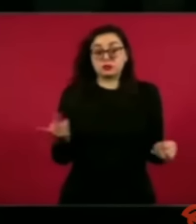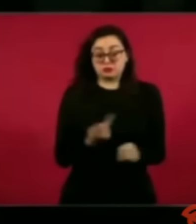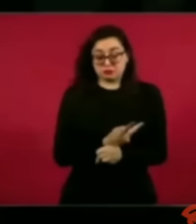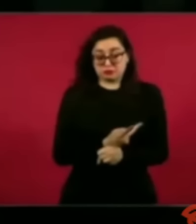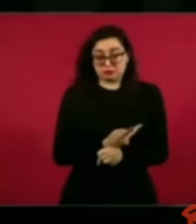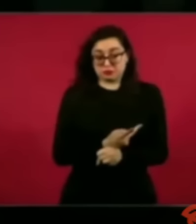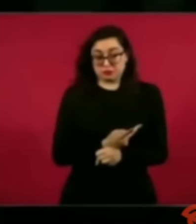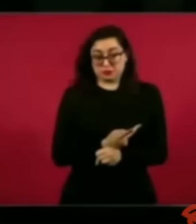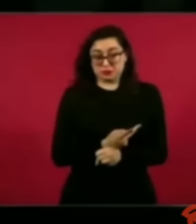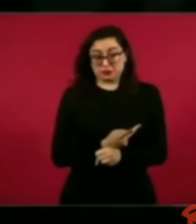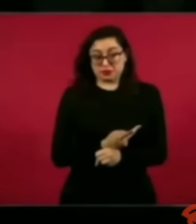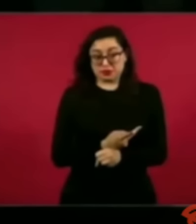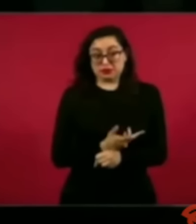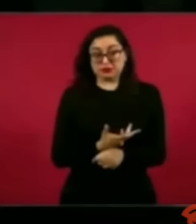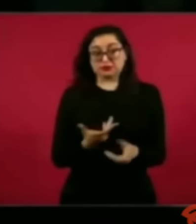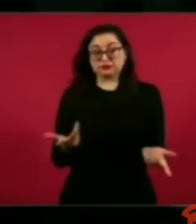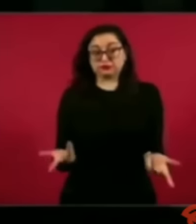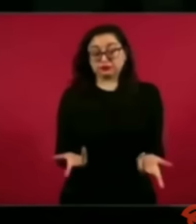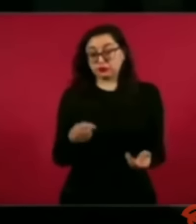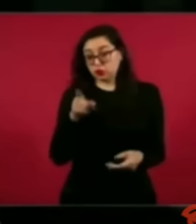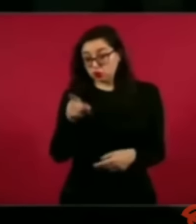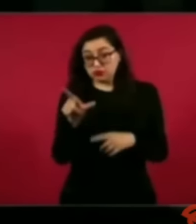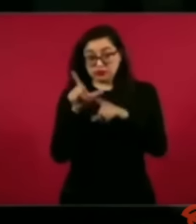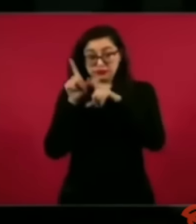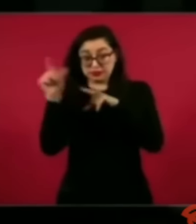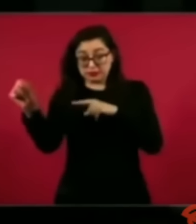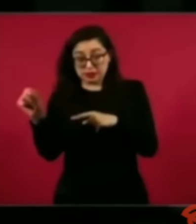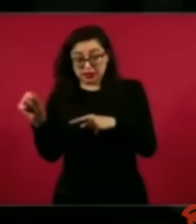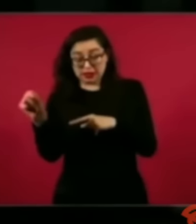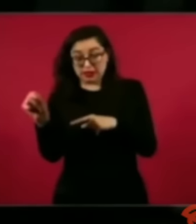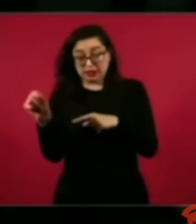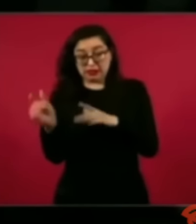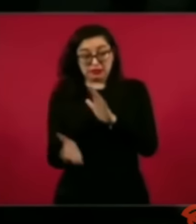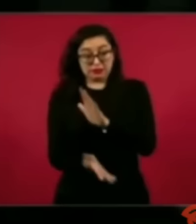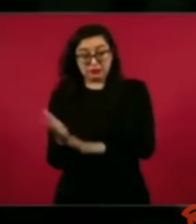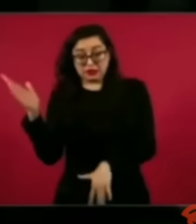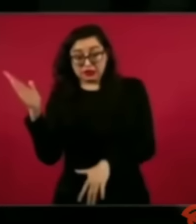la llegada de la doctora Claudia Sheinbaum, cuando usted ya se retire a su finca?